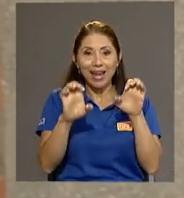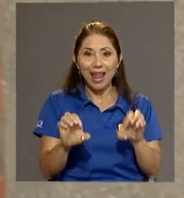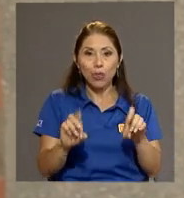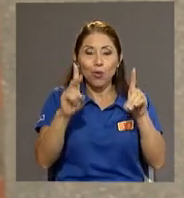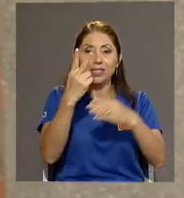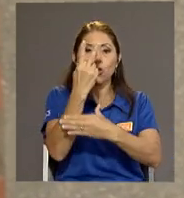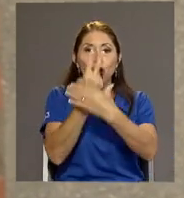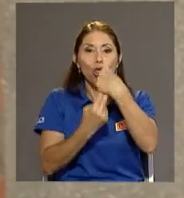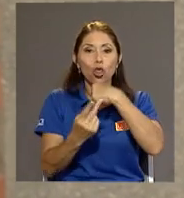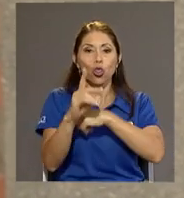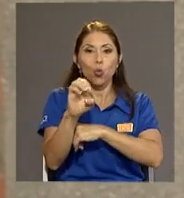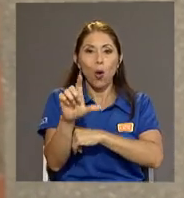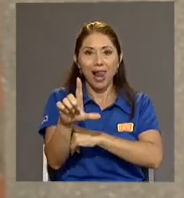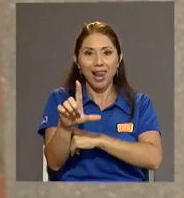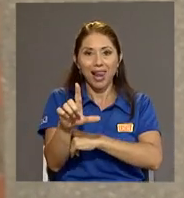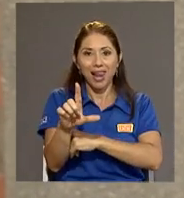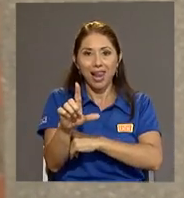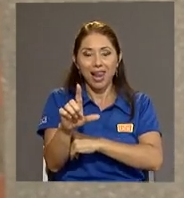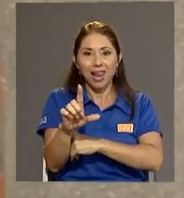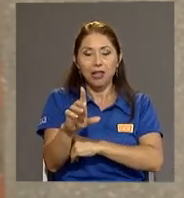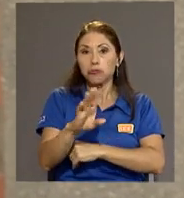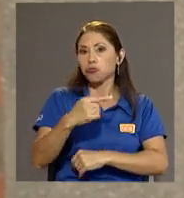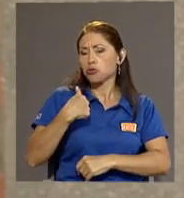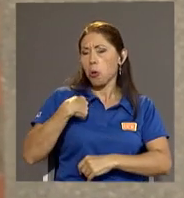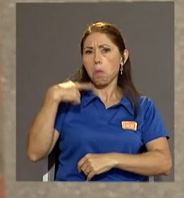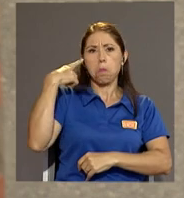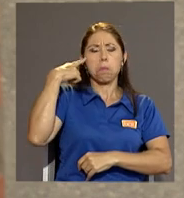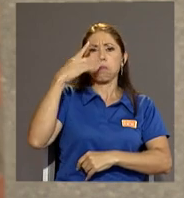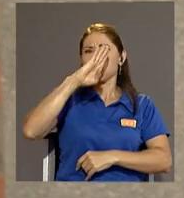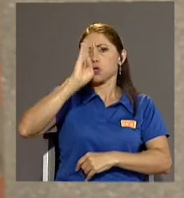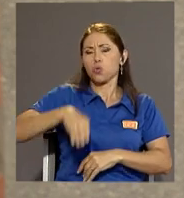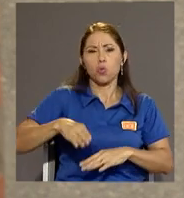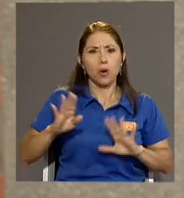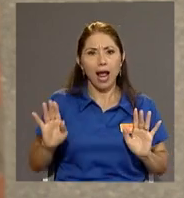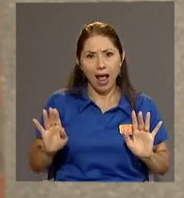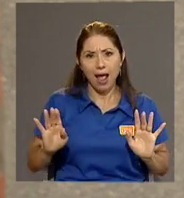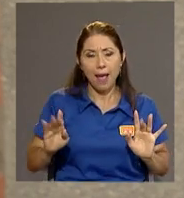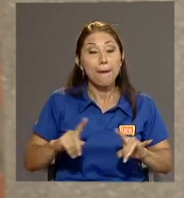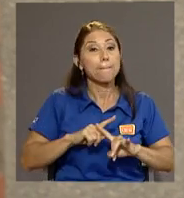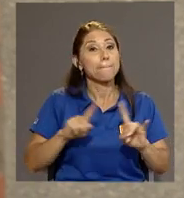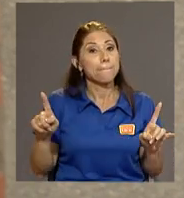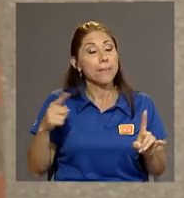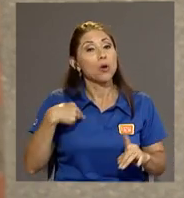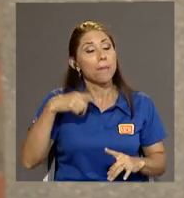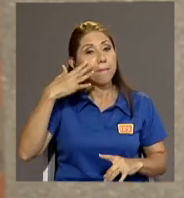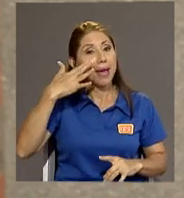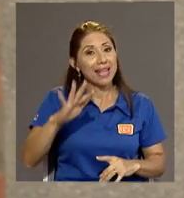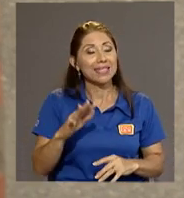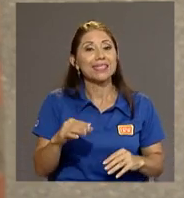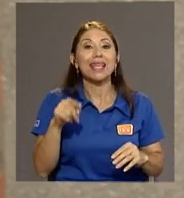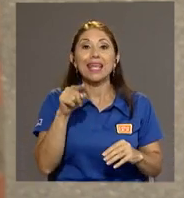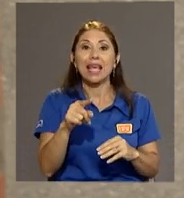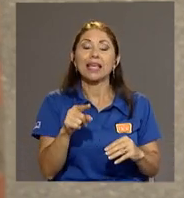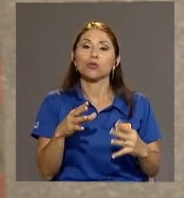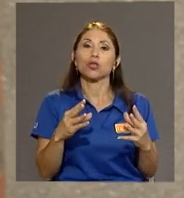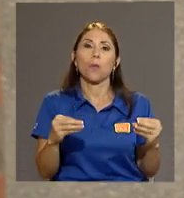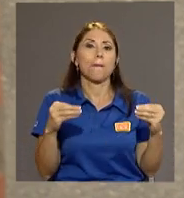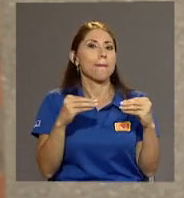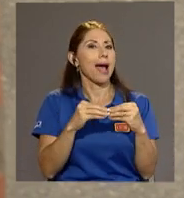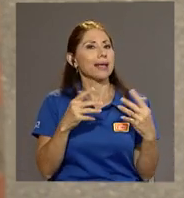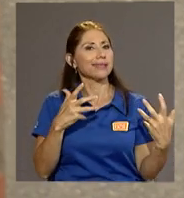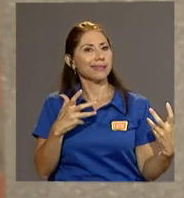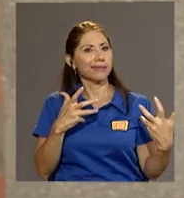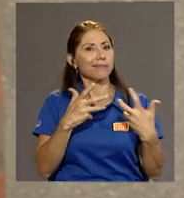dual. Nunca se me había ocurrido a mí, pero me parece que es lo más consecuente, lo